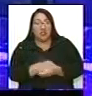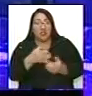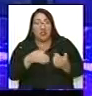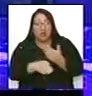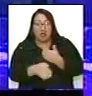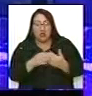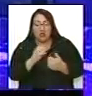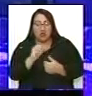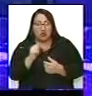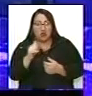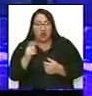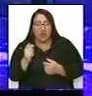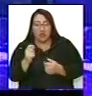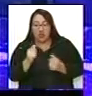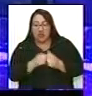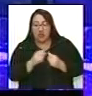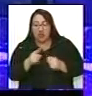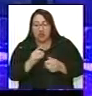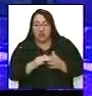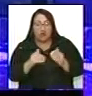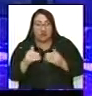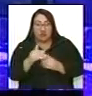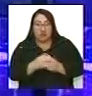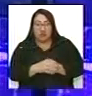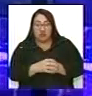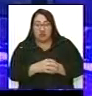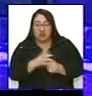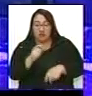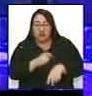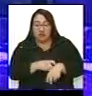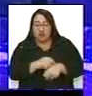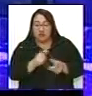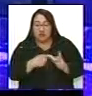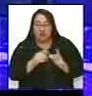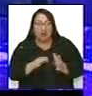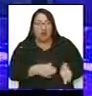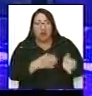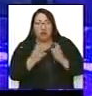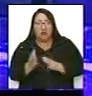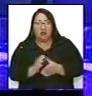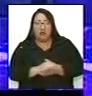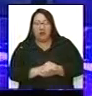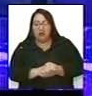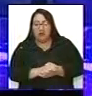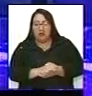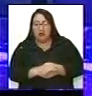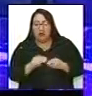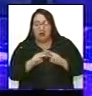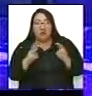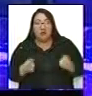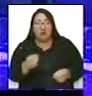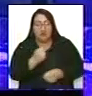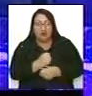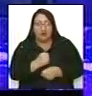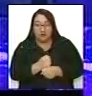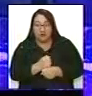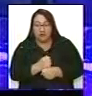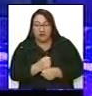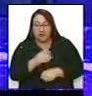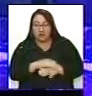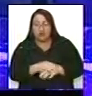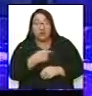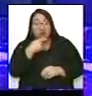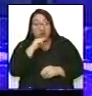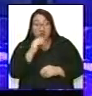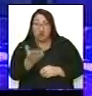tránsito SOAT. Con eso vamos a ir más adelante. A esta hora nos vamos a trasladar a esta mesa de trabajo sobre las